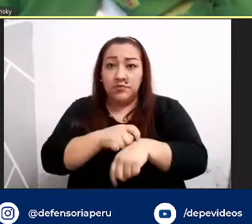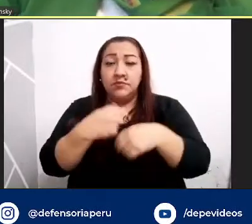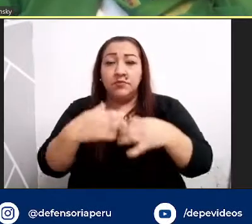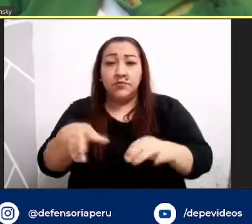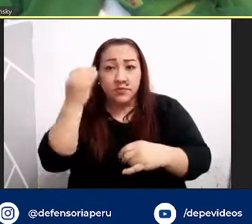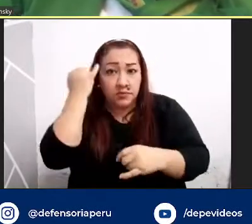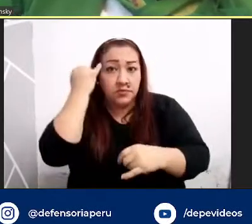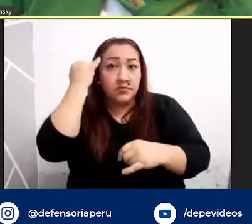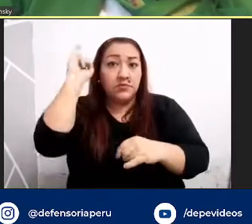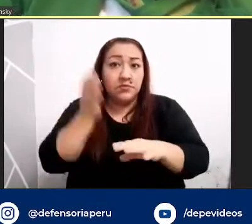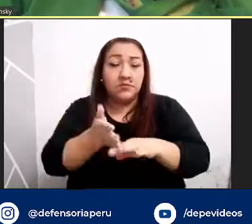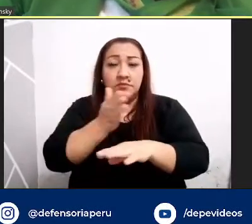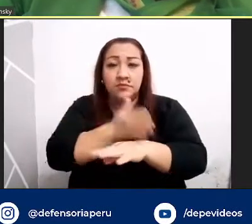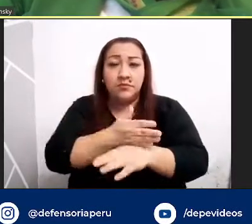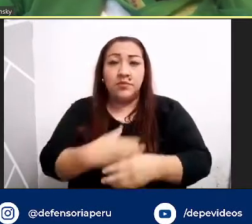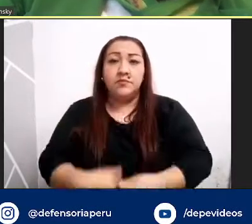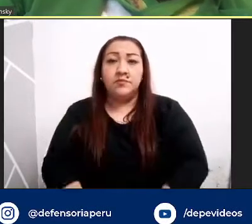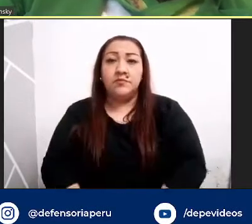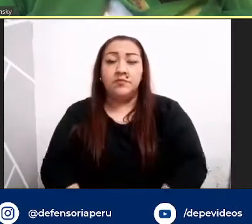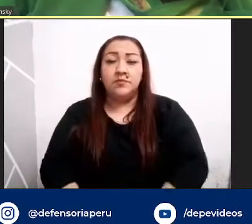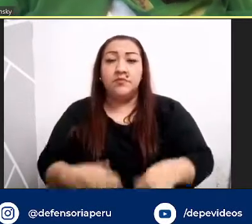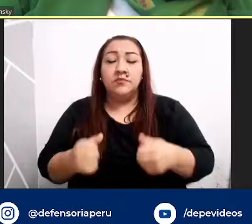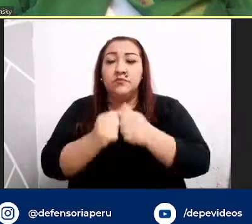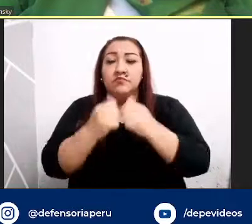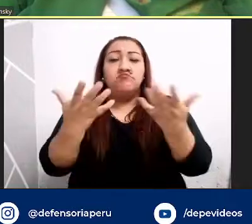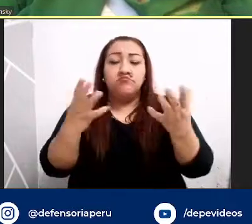idea de los